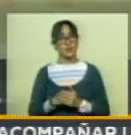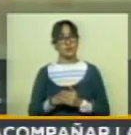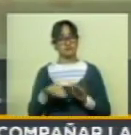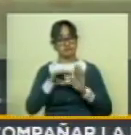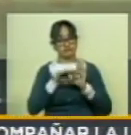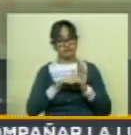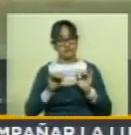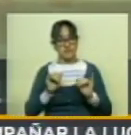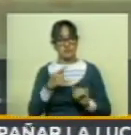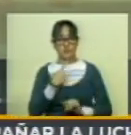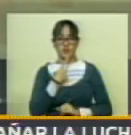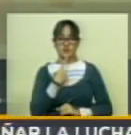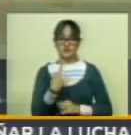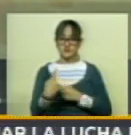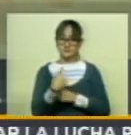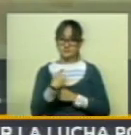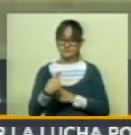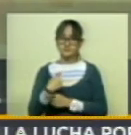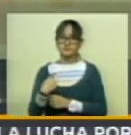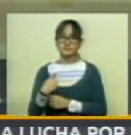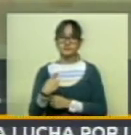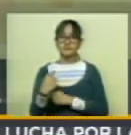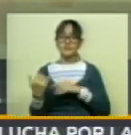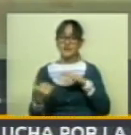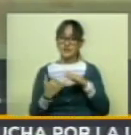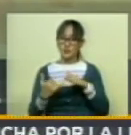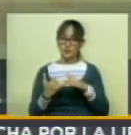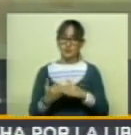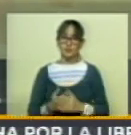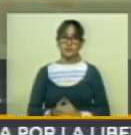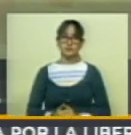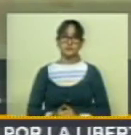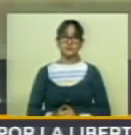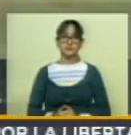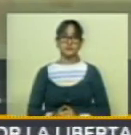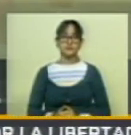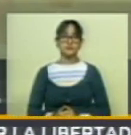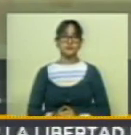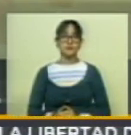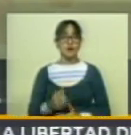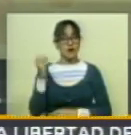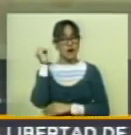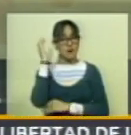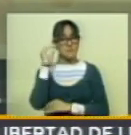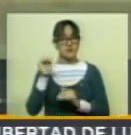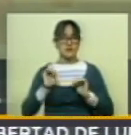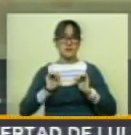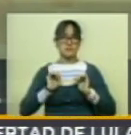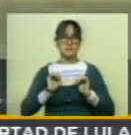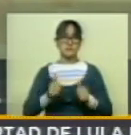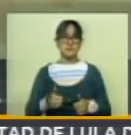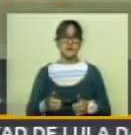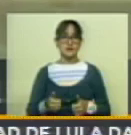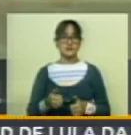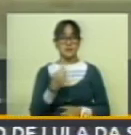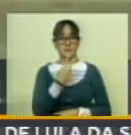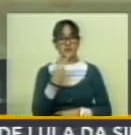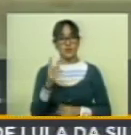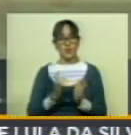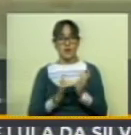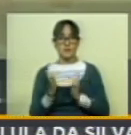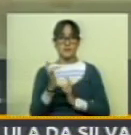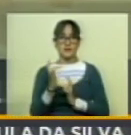establecen los mandatos que tiene la institución. Ahora, la campaña comienza el 22 de